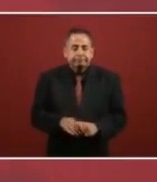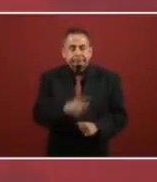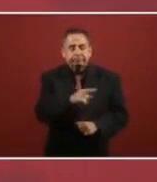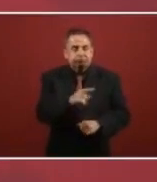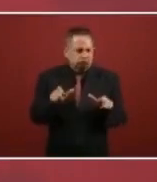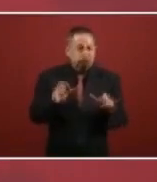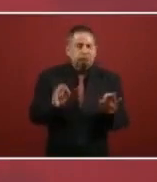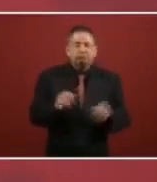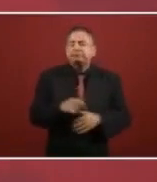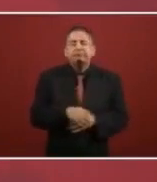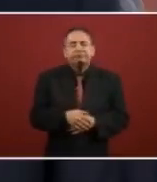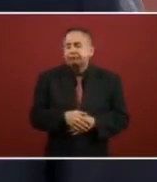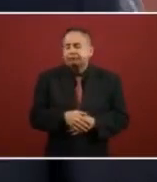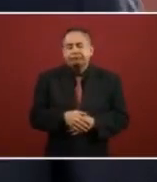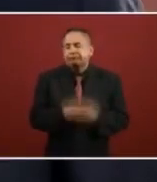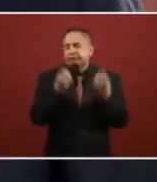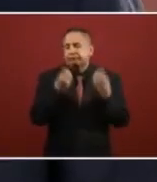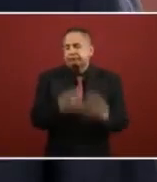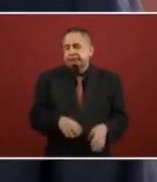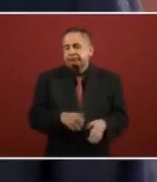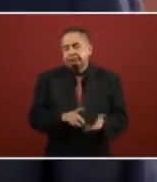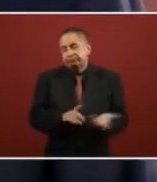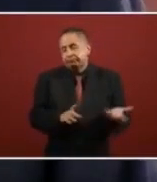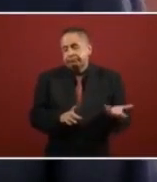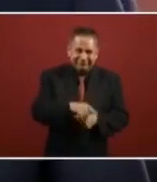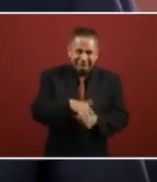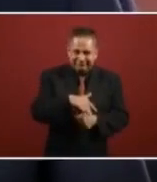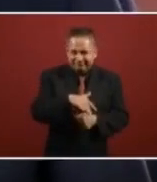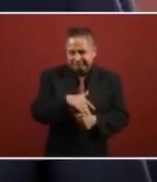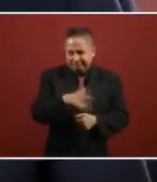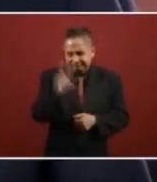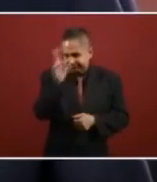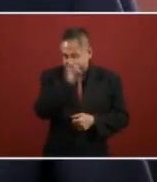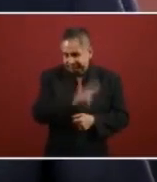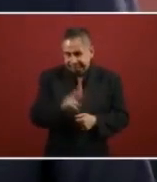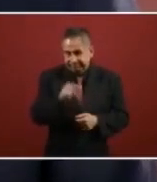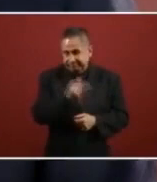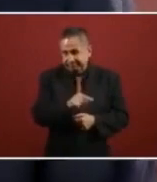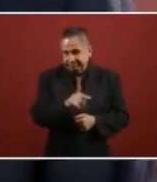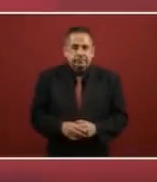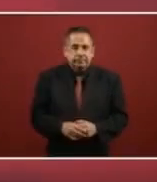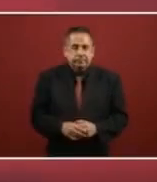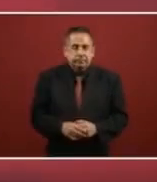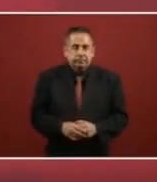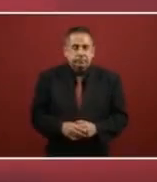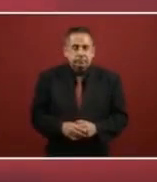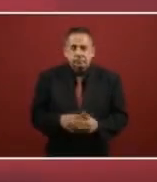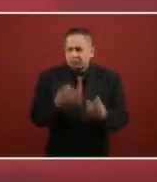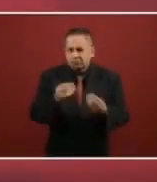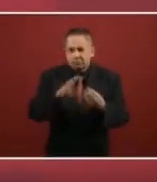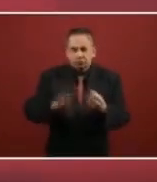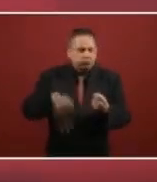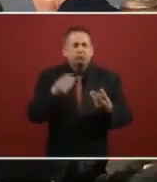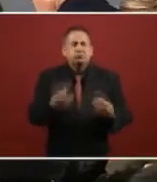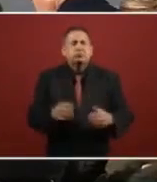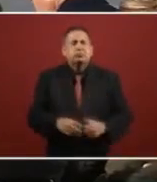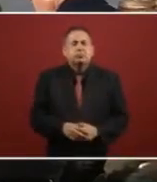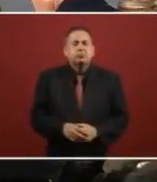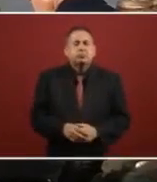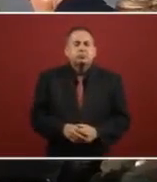disciplina y se cometieron en abusos muchos abusos